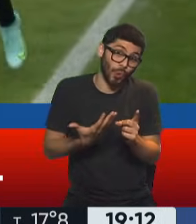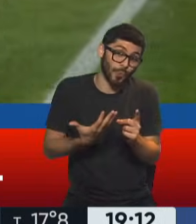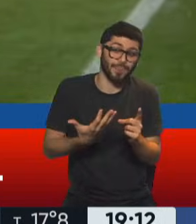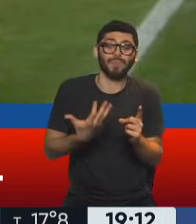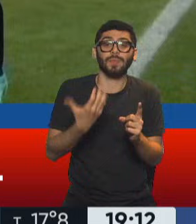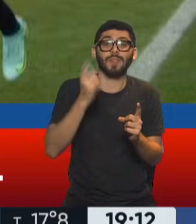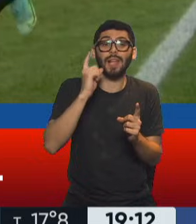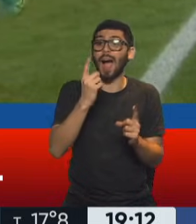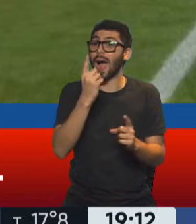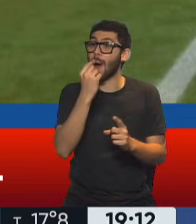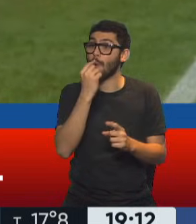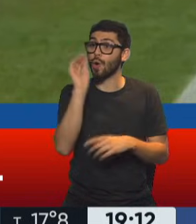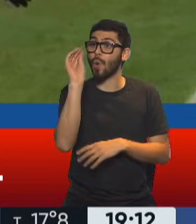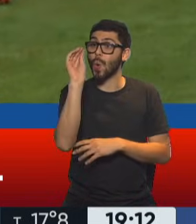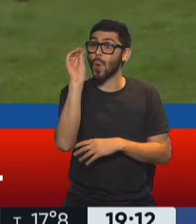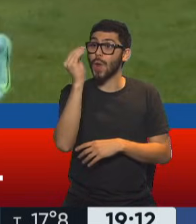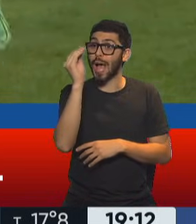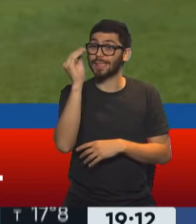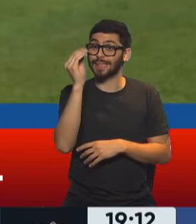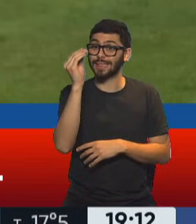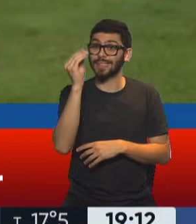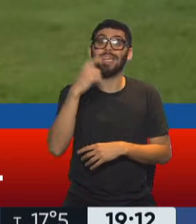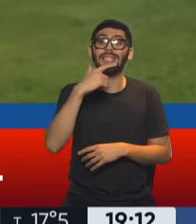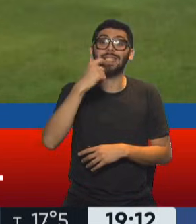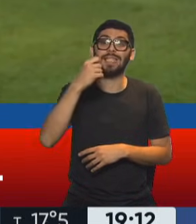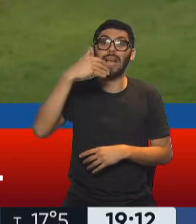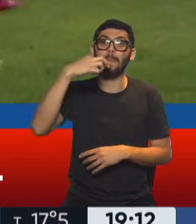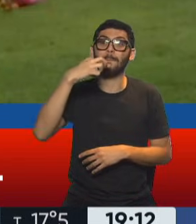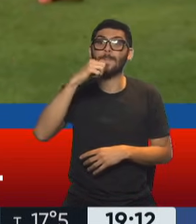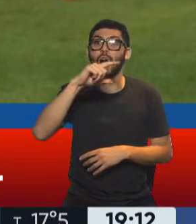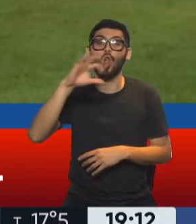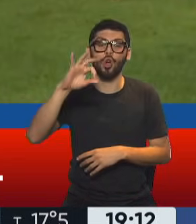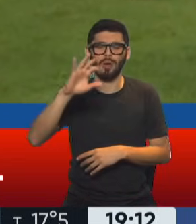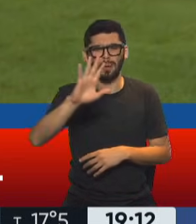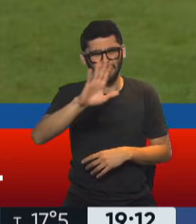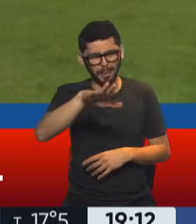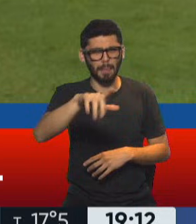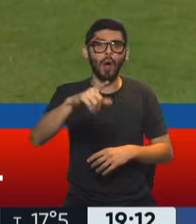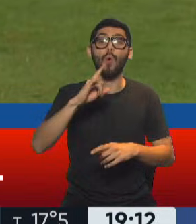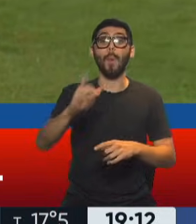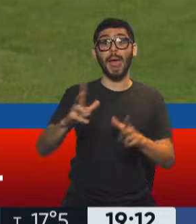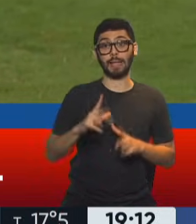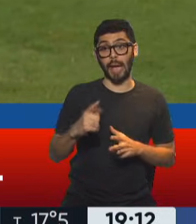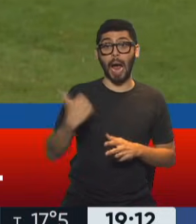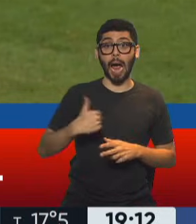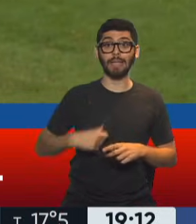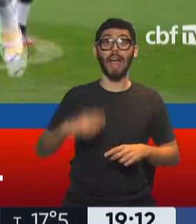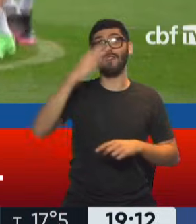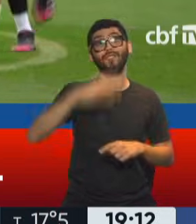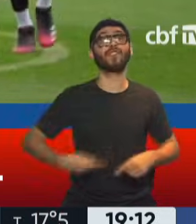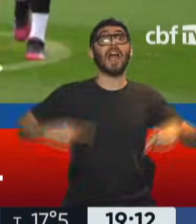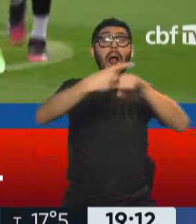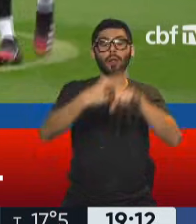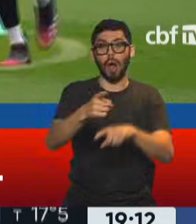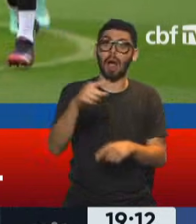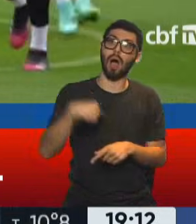árbitro brasileño, estamos hablando de Sampaio. Escúchame, Pablo, recién dijiste que Argentina estaba en la final y ahora lo pones en duda, basta. No te quiero